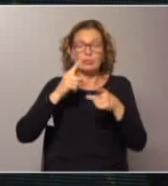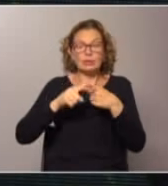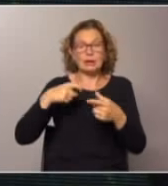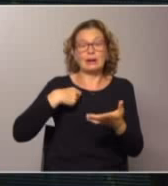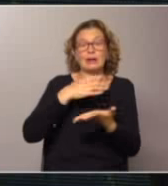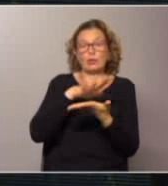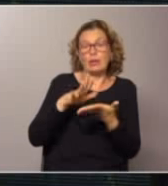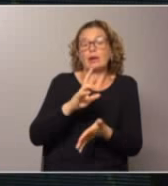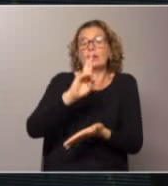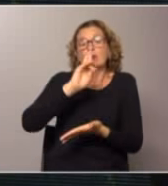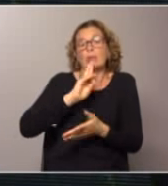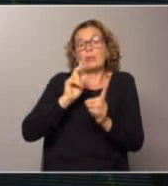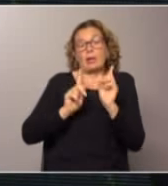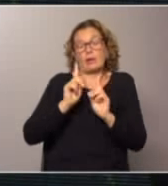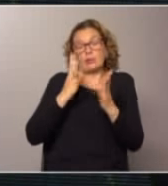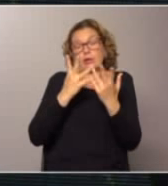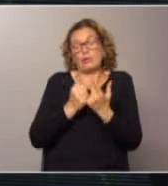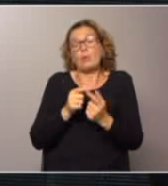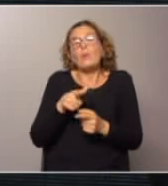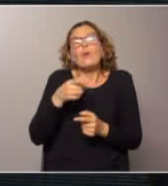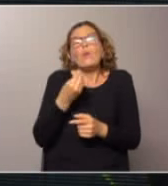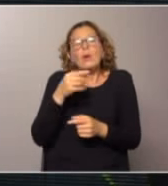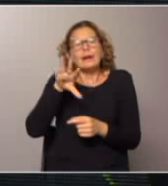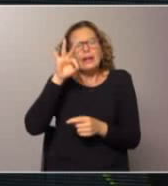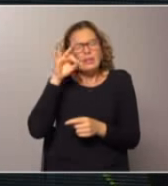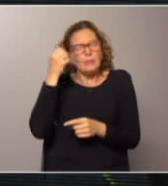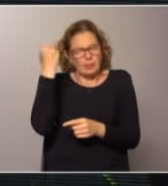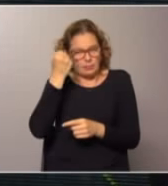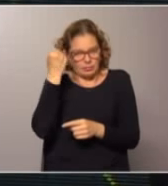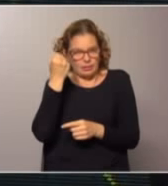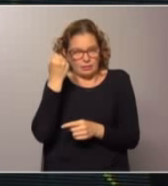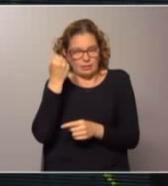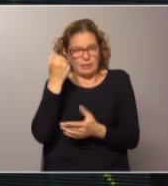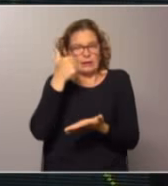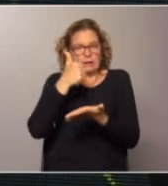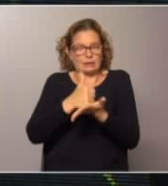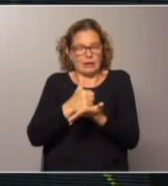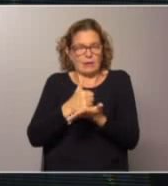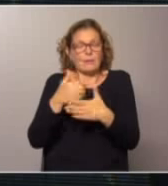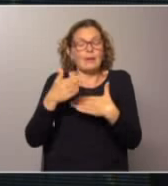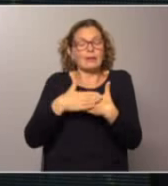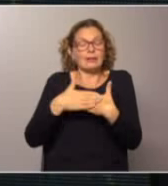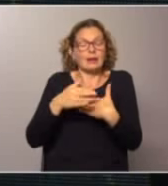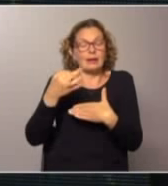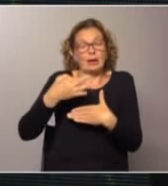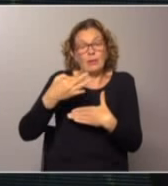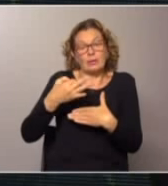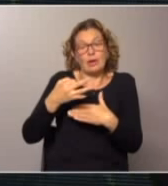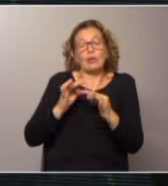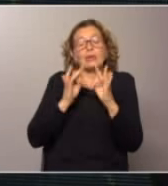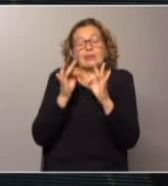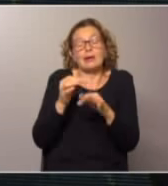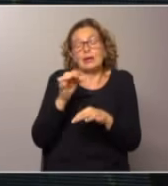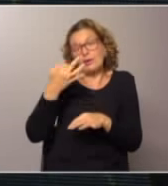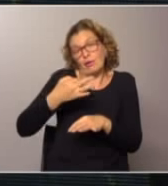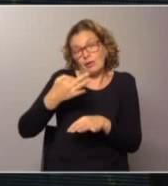resuelva de algún modo verdad cuál es la idea que prevalece la idea que es que está más cerca de la verdad de llegar a ser una